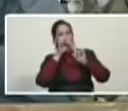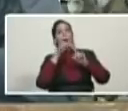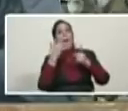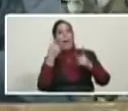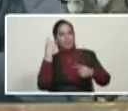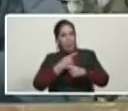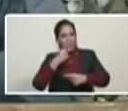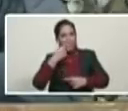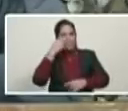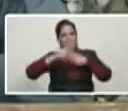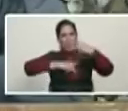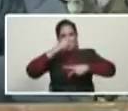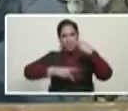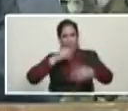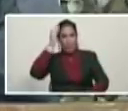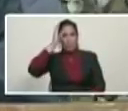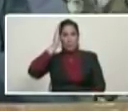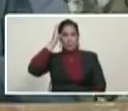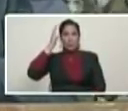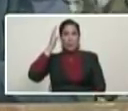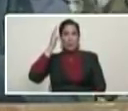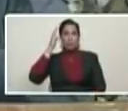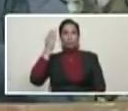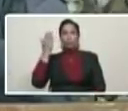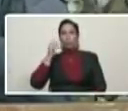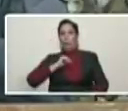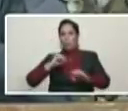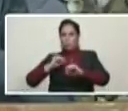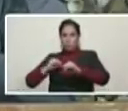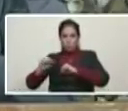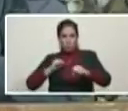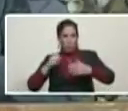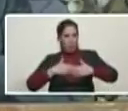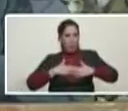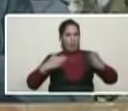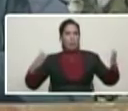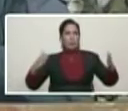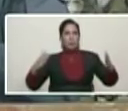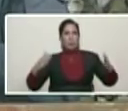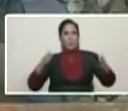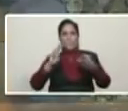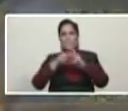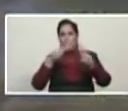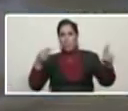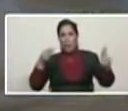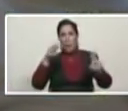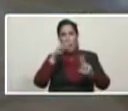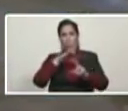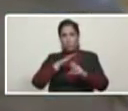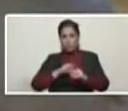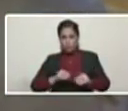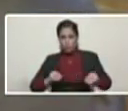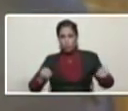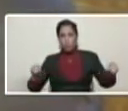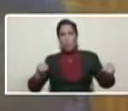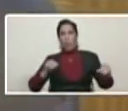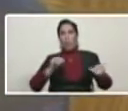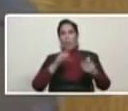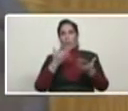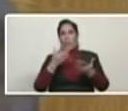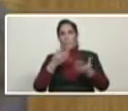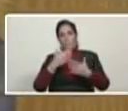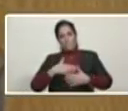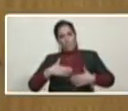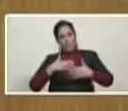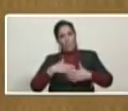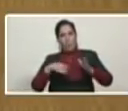de acción para garantizar la paz, la integridad territorial, el pleno disfrute y goce de los derechos constitucionales